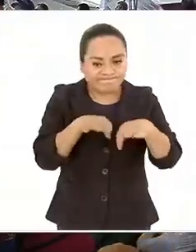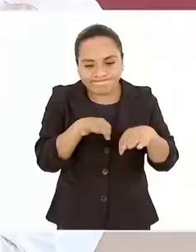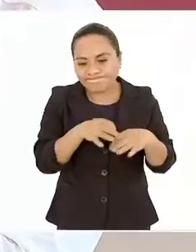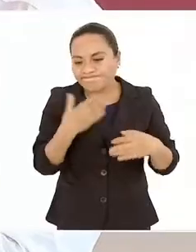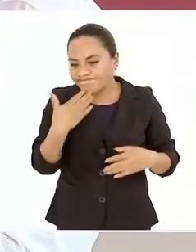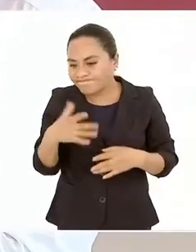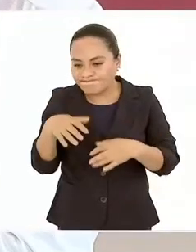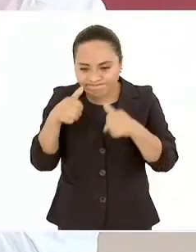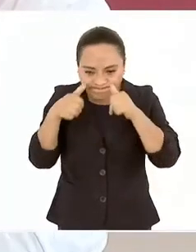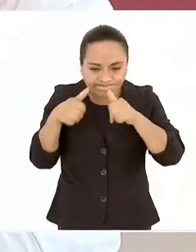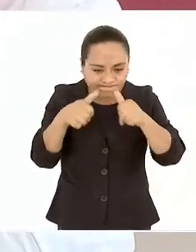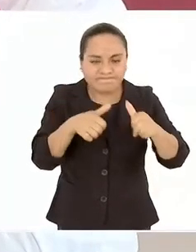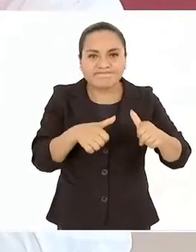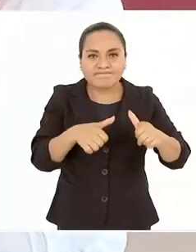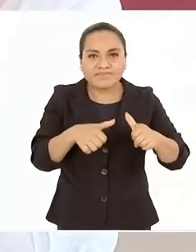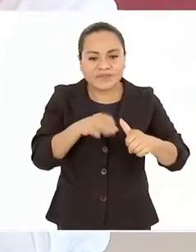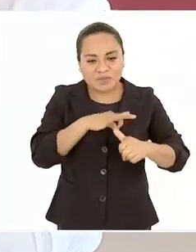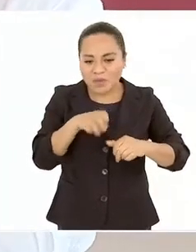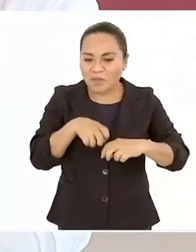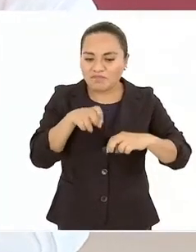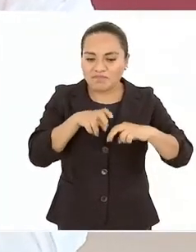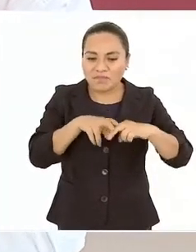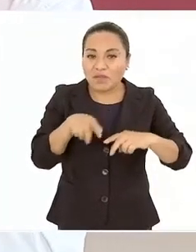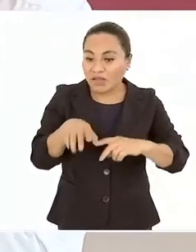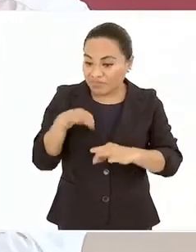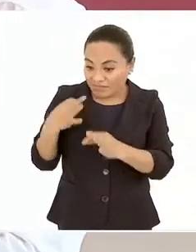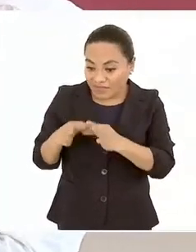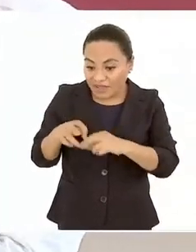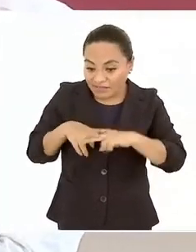en tren